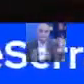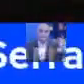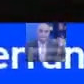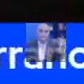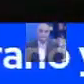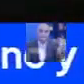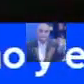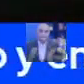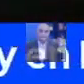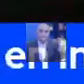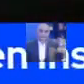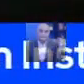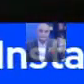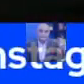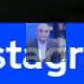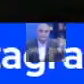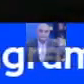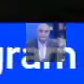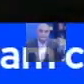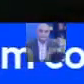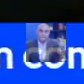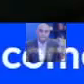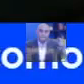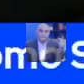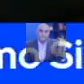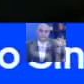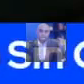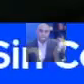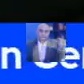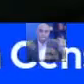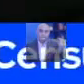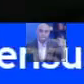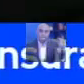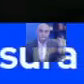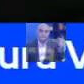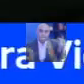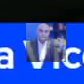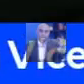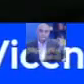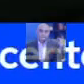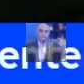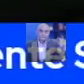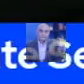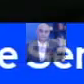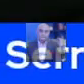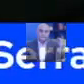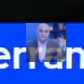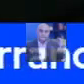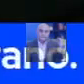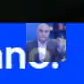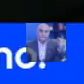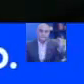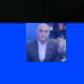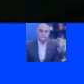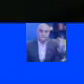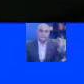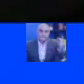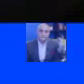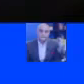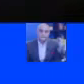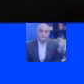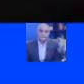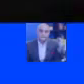que esta cumbre, mira, yo siempre me dejo llevar o